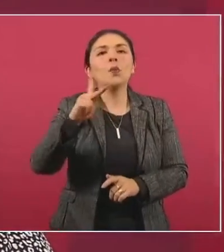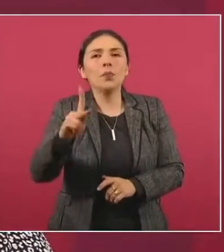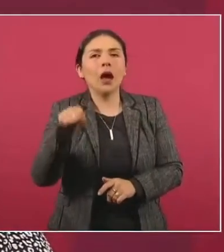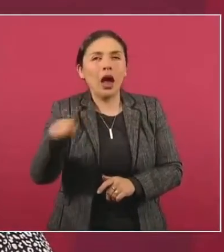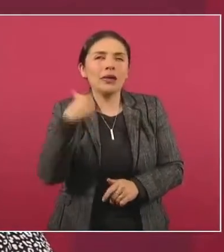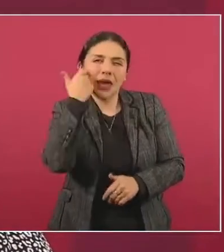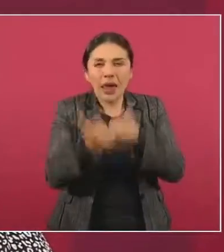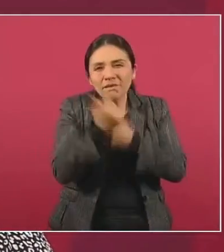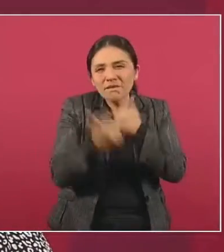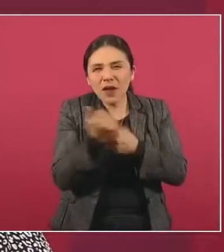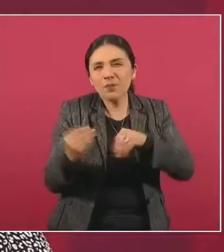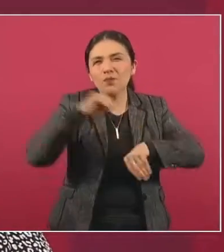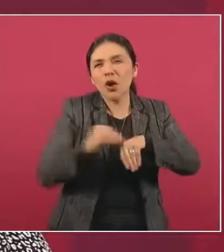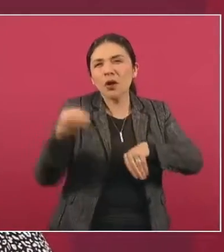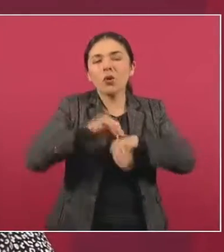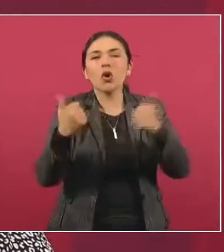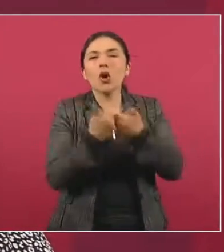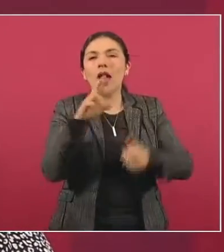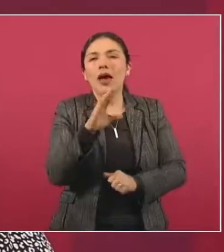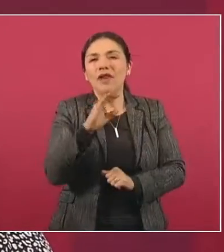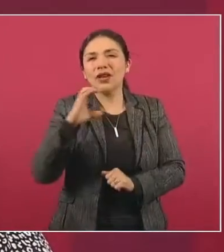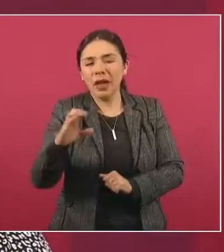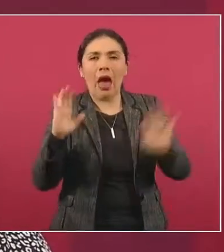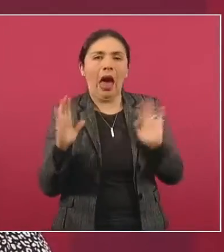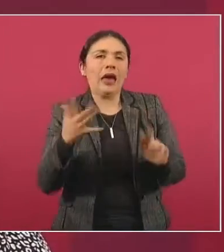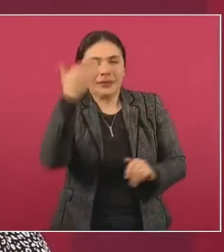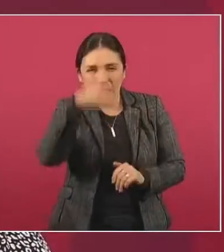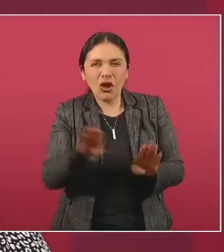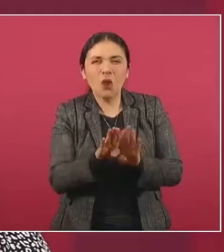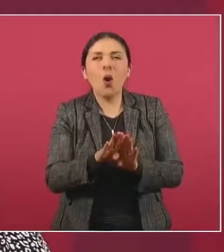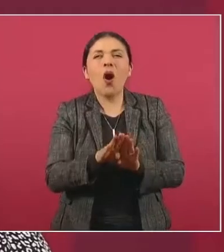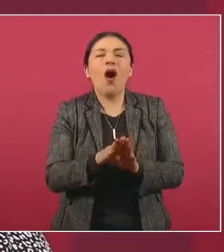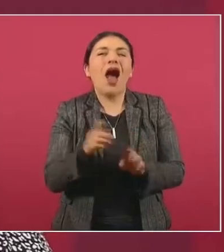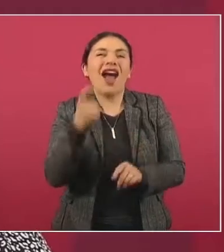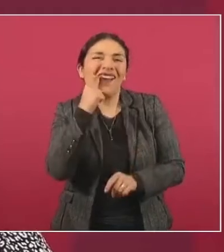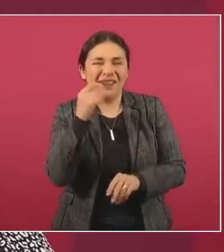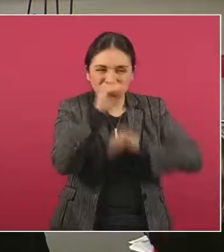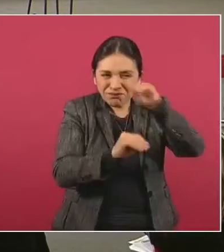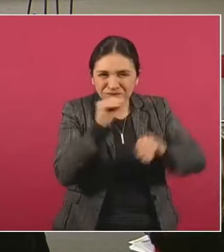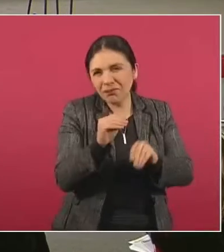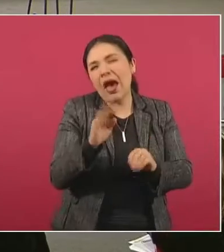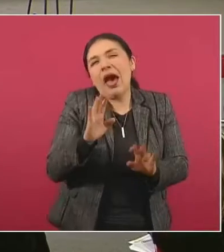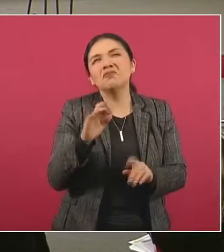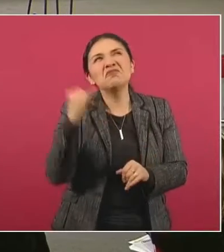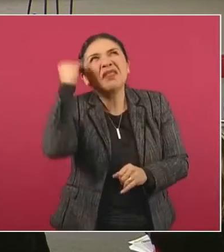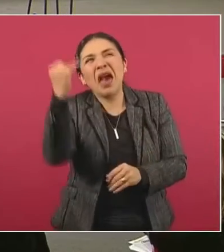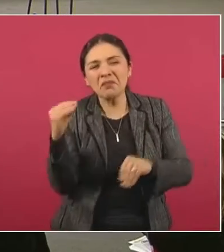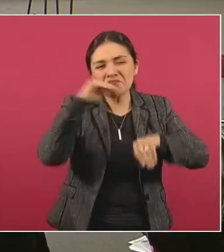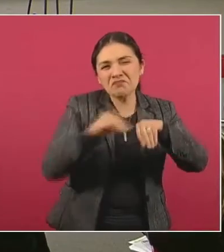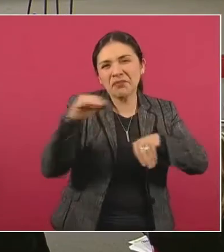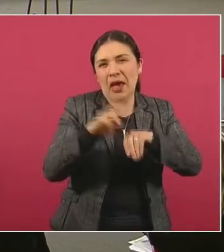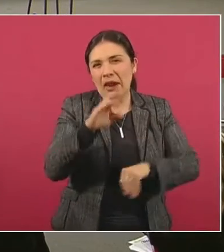sus intentos y como hay un validador de RFCs, pues ahí completan los datos y inventan los RFCs, ¿no?